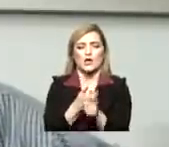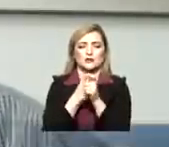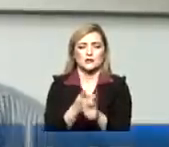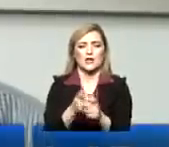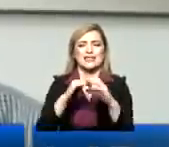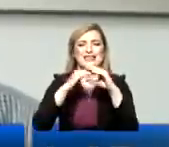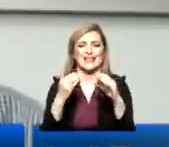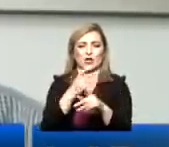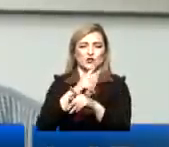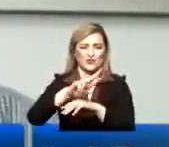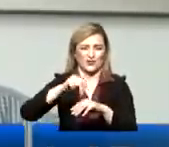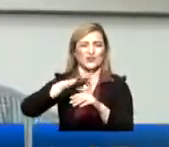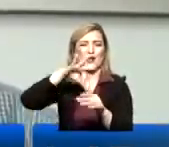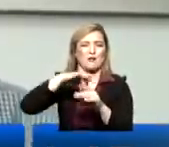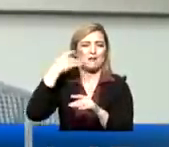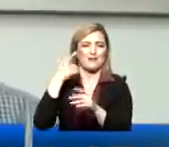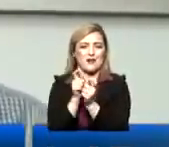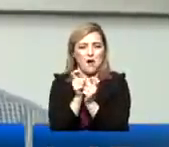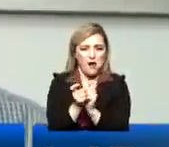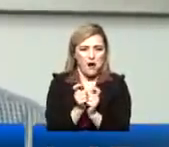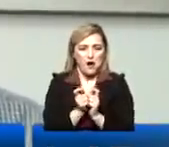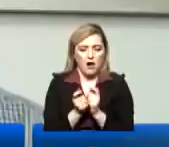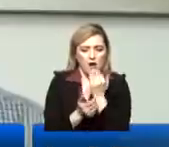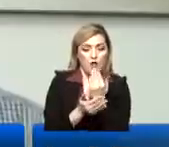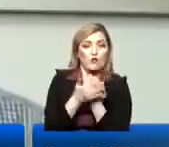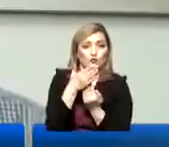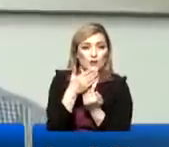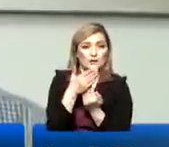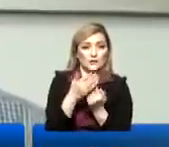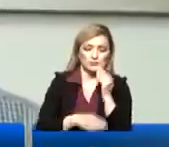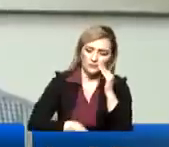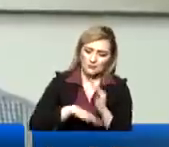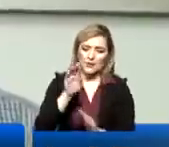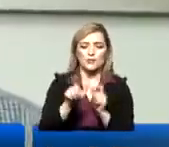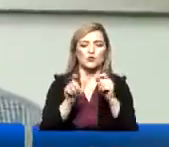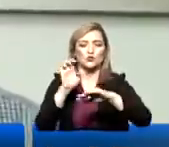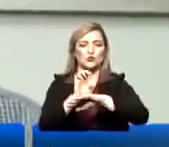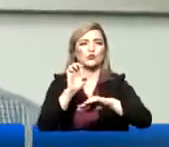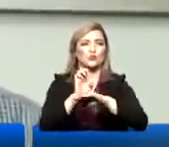Nacional Electoral reajuste el calendario a efecto de facilitar para que la mayor cantidad de